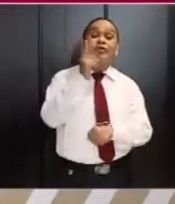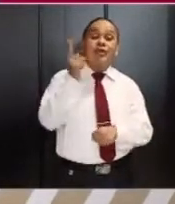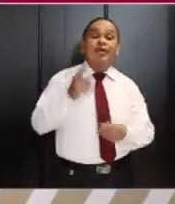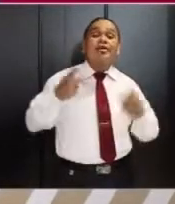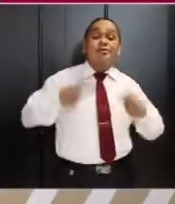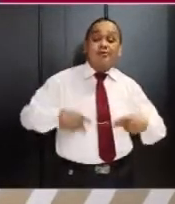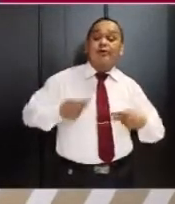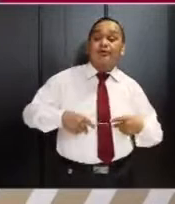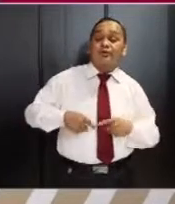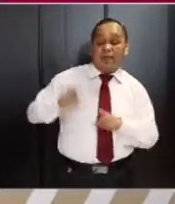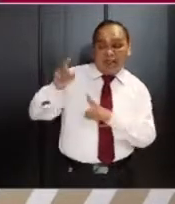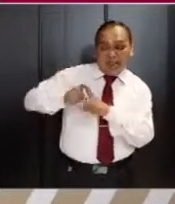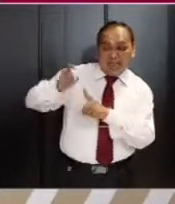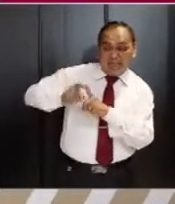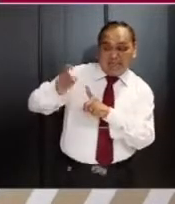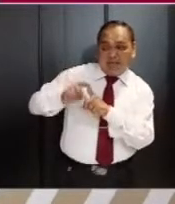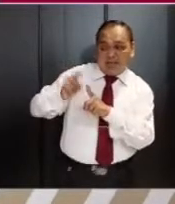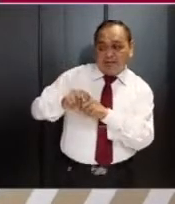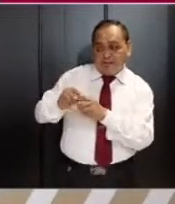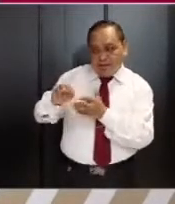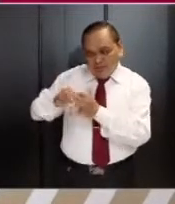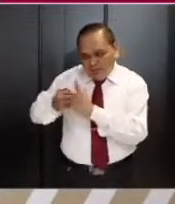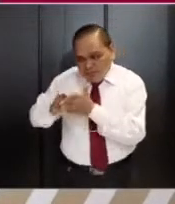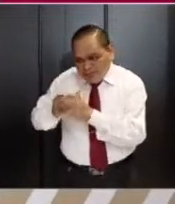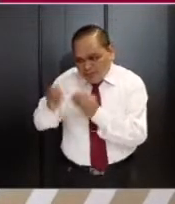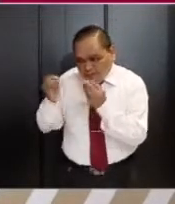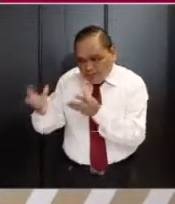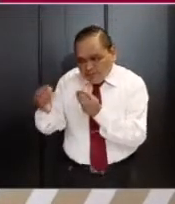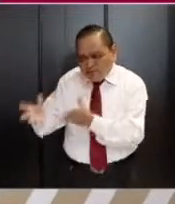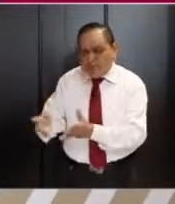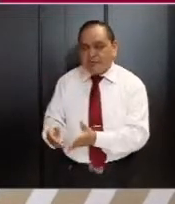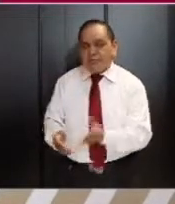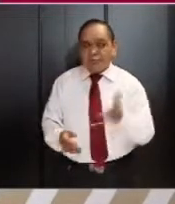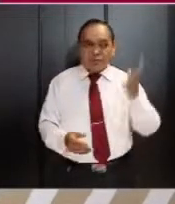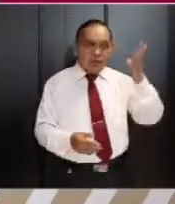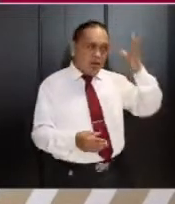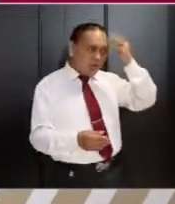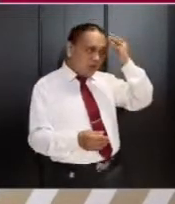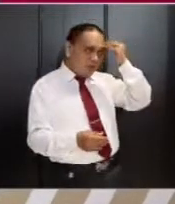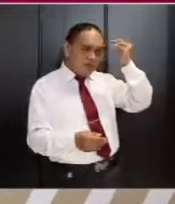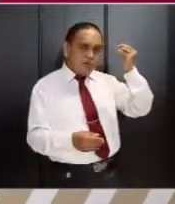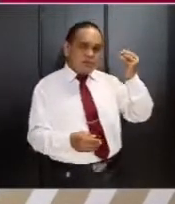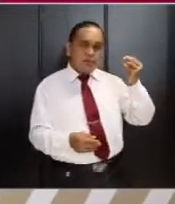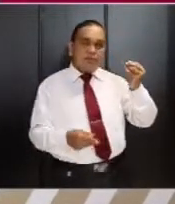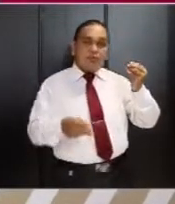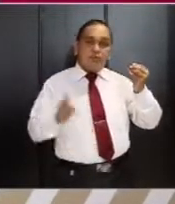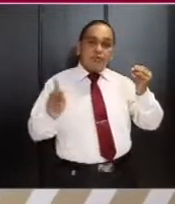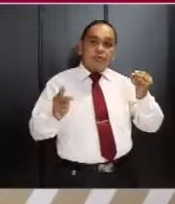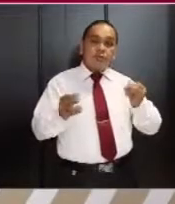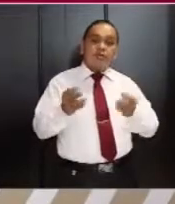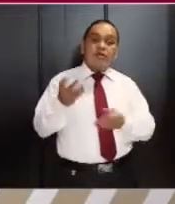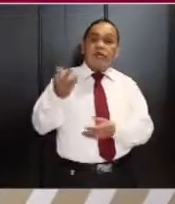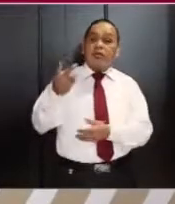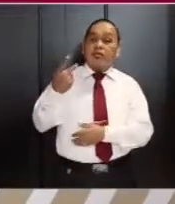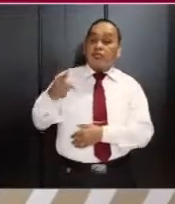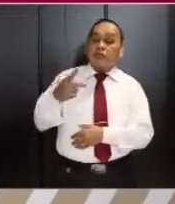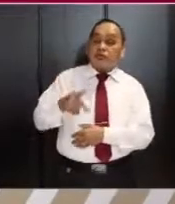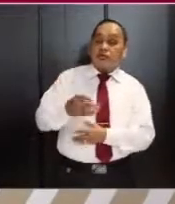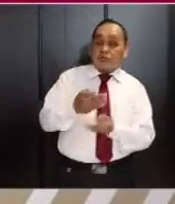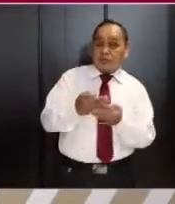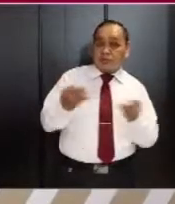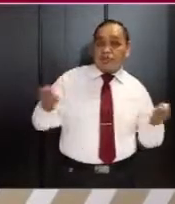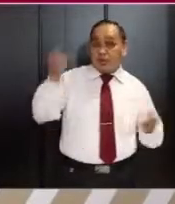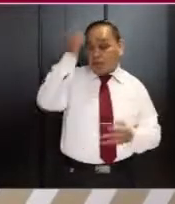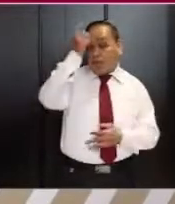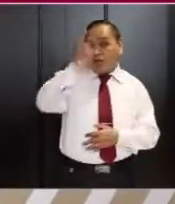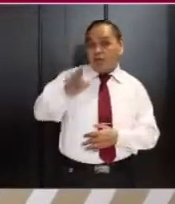la gente cuando lo único que se está haciendo, ¿cuántos quisieran que los dueños de los terrenos que invaden estuvieran preocupados